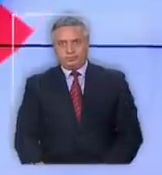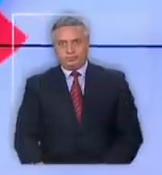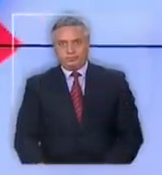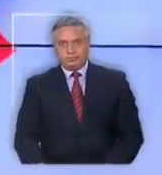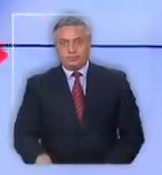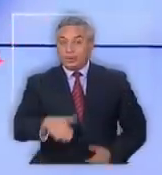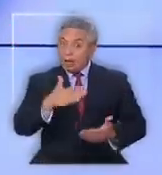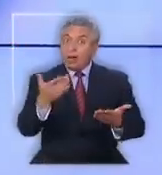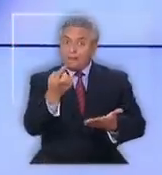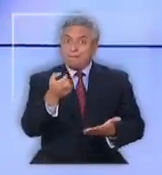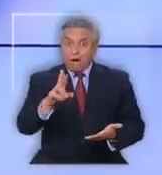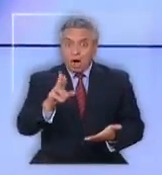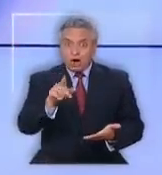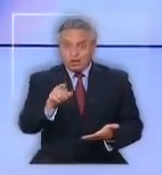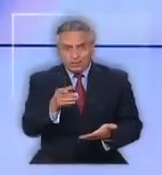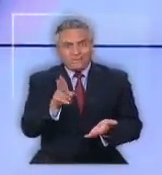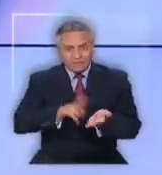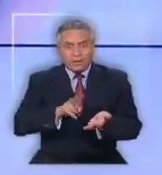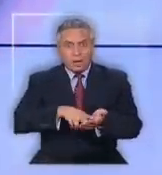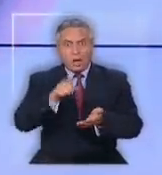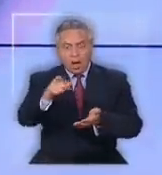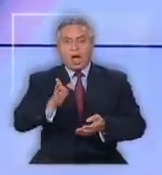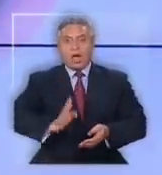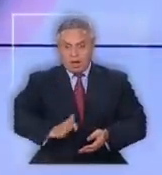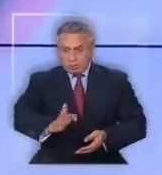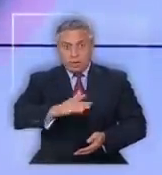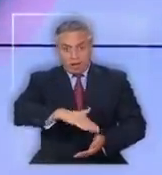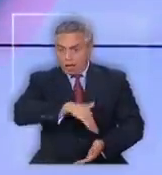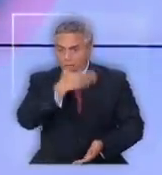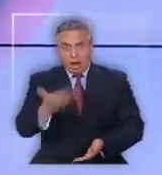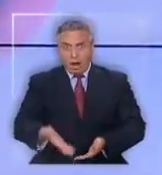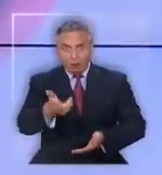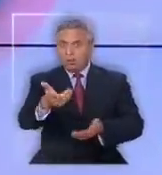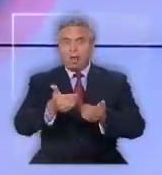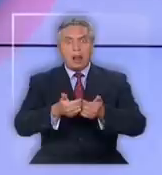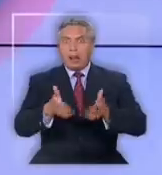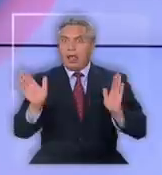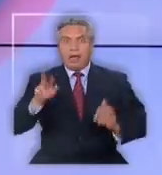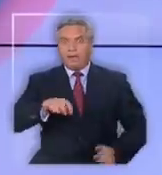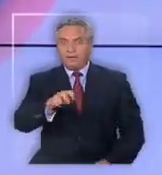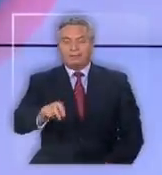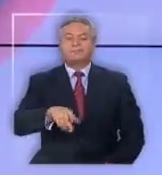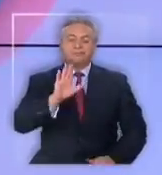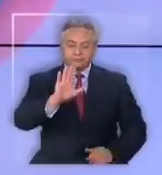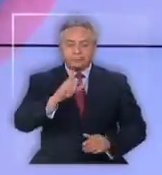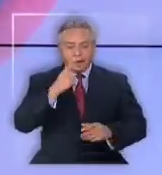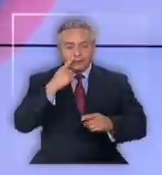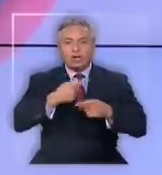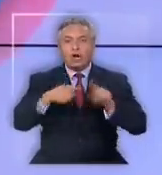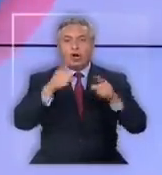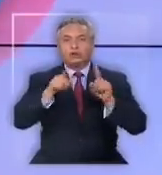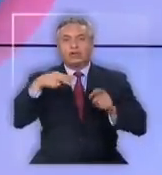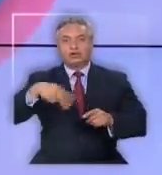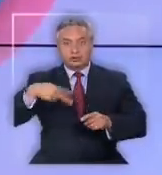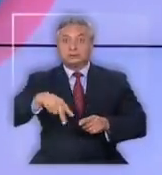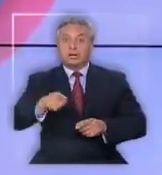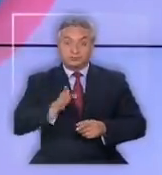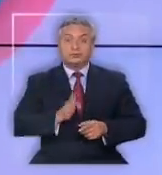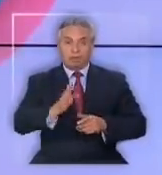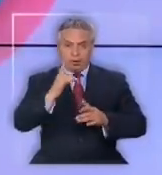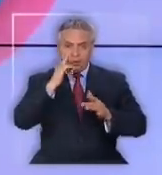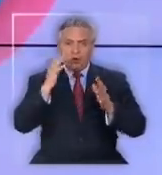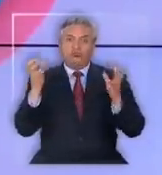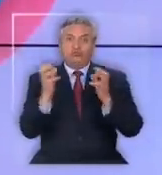Claro, eso es lo peor de todo, que el sujeto sigue libre hasta el día de hoy. Vamos a revisar otras noticias. Suman y siguen los episodios de violencia en